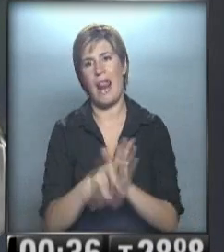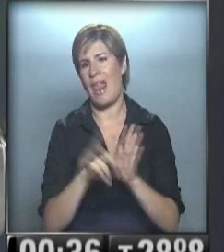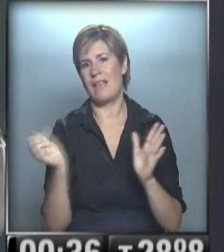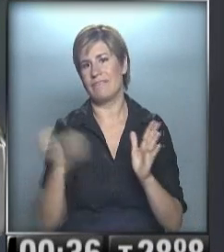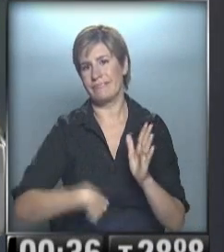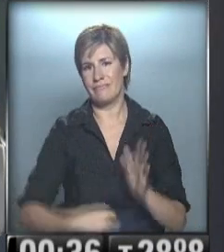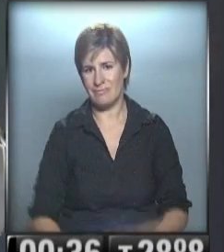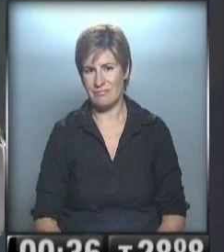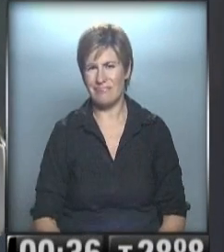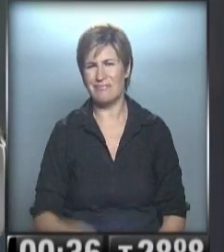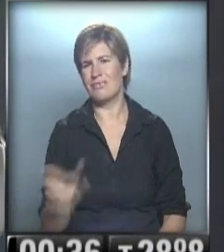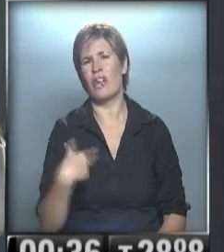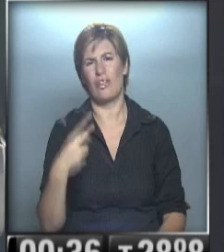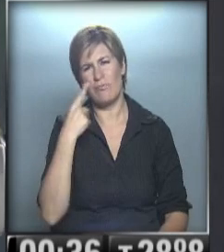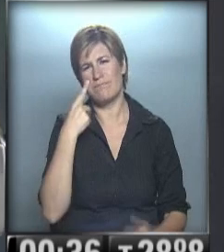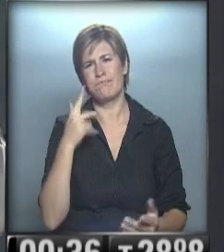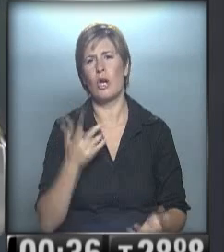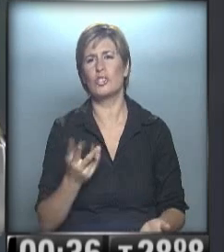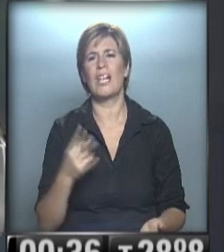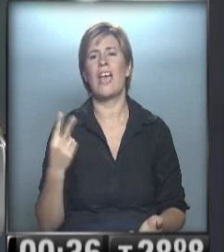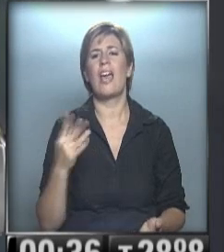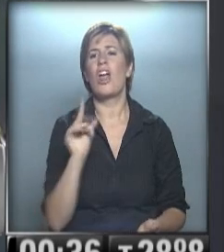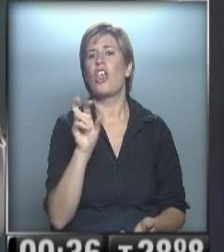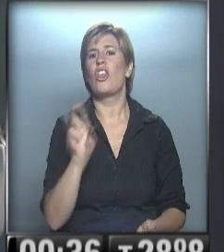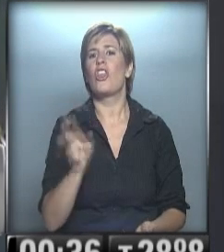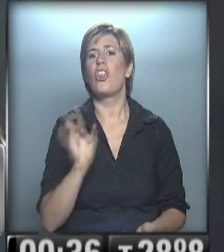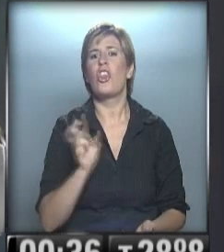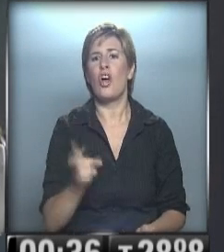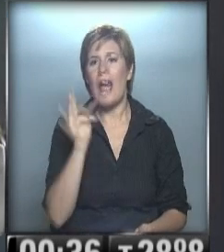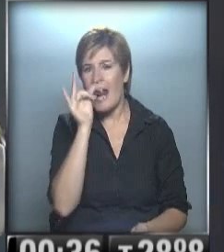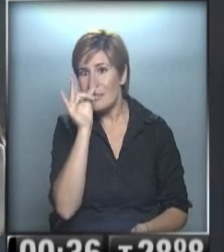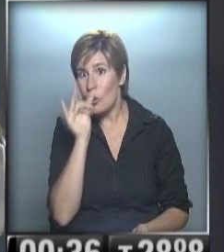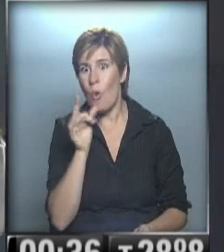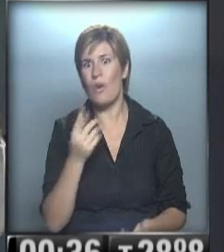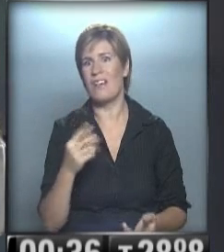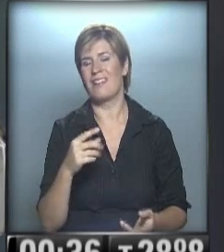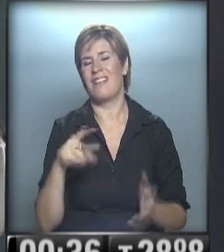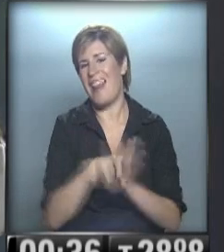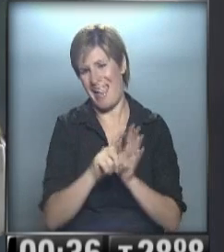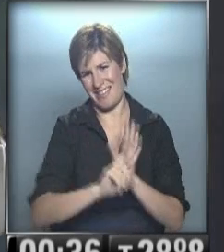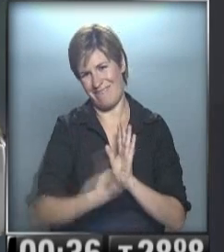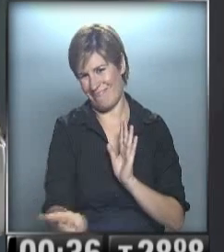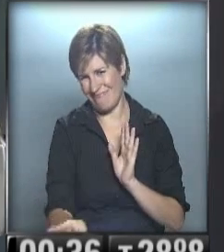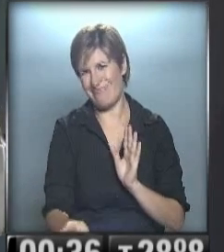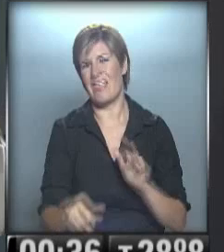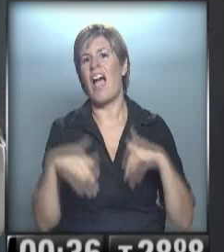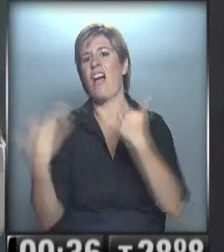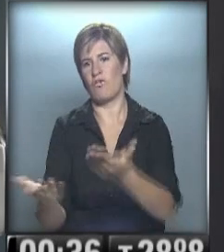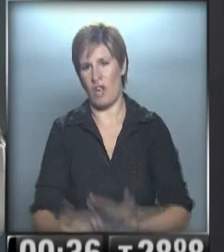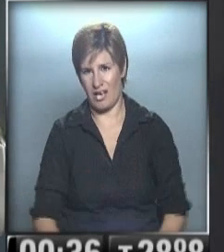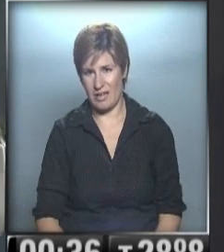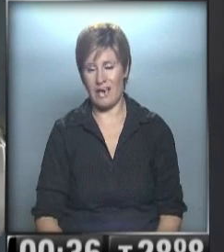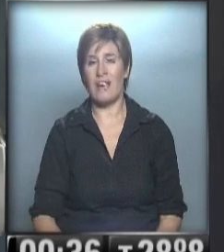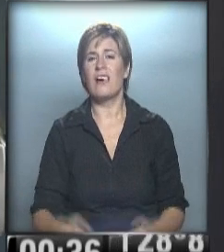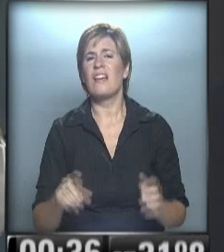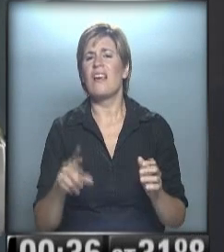Popularmente denominado dólar blue, es un dólar ilegal. Cuando uno plantea un dólar ilegal, lo que